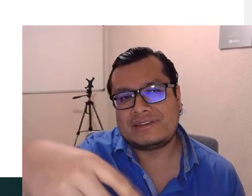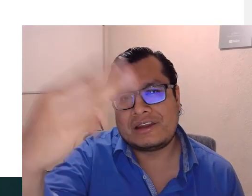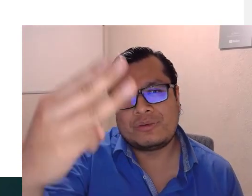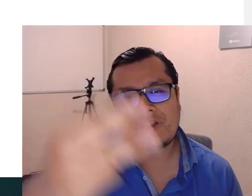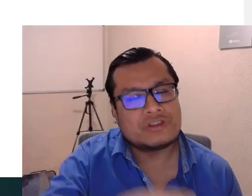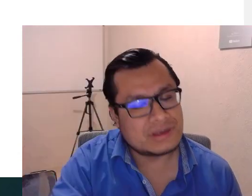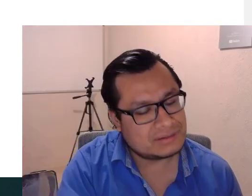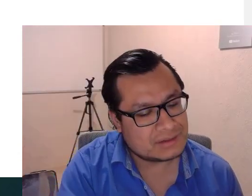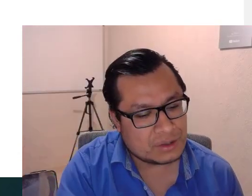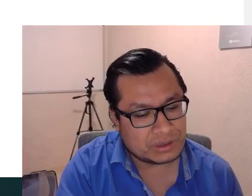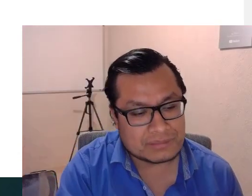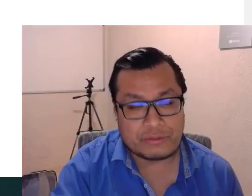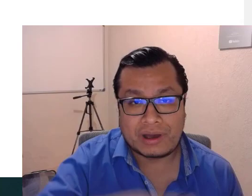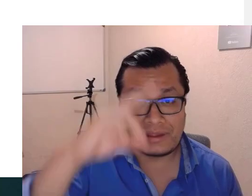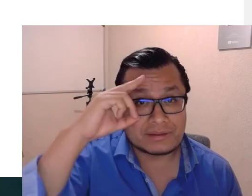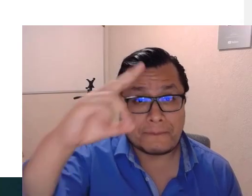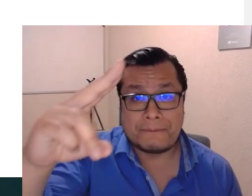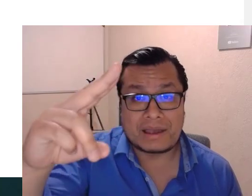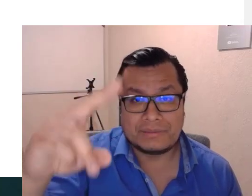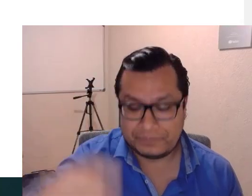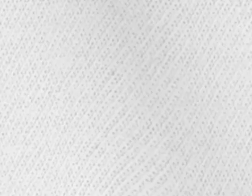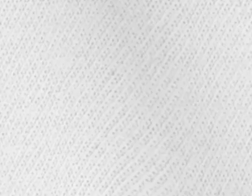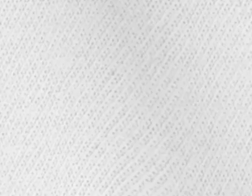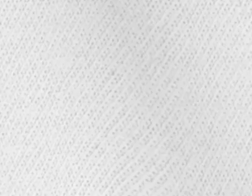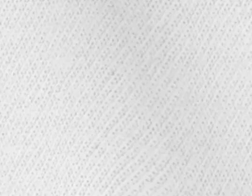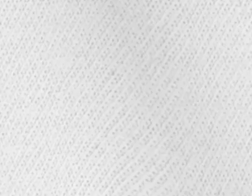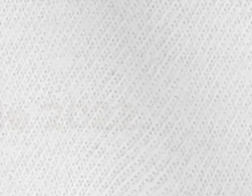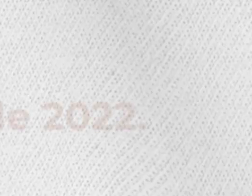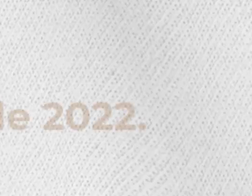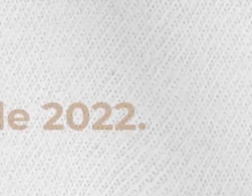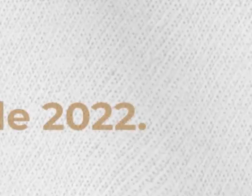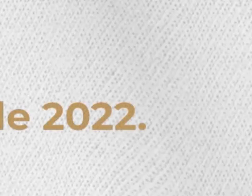días buenas tardes buenas noches y buena madrugadas vale